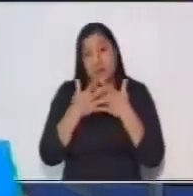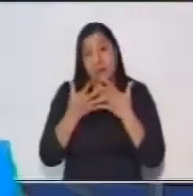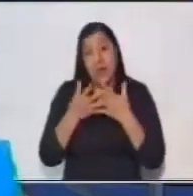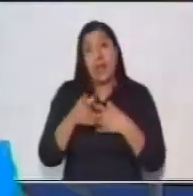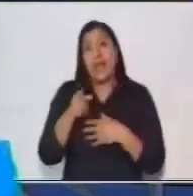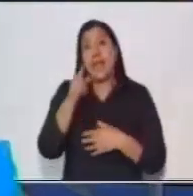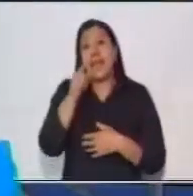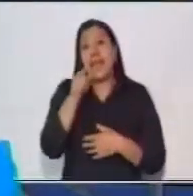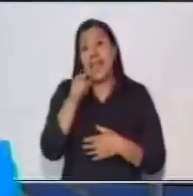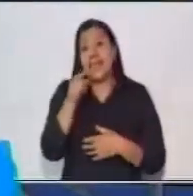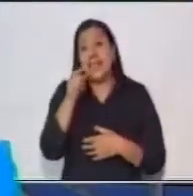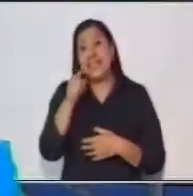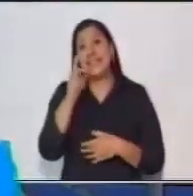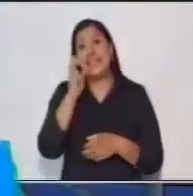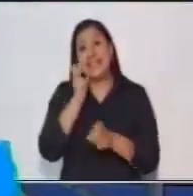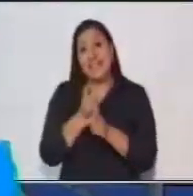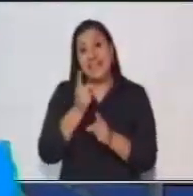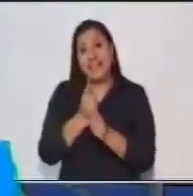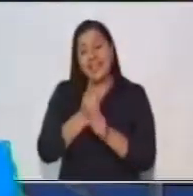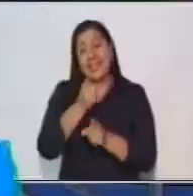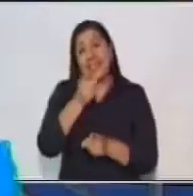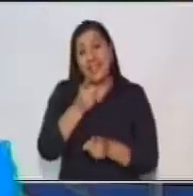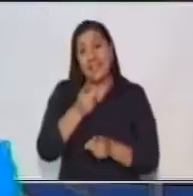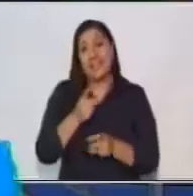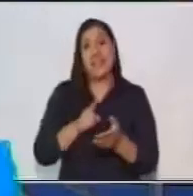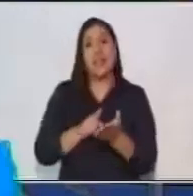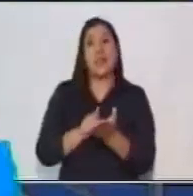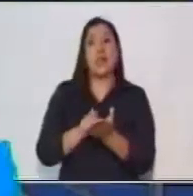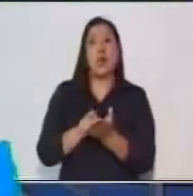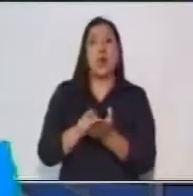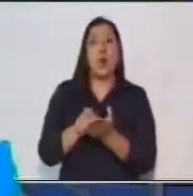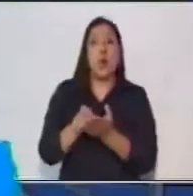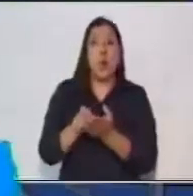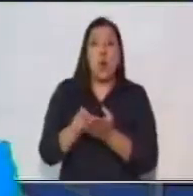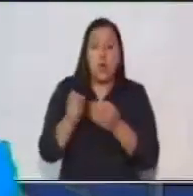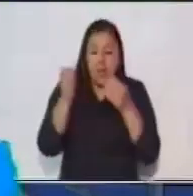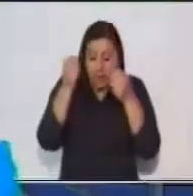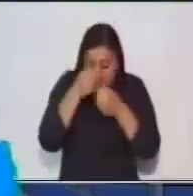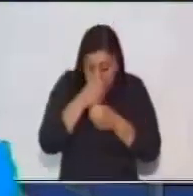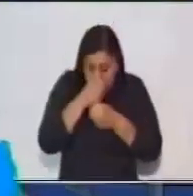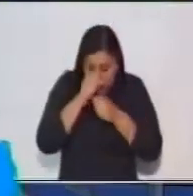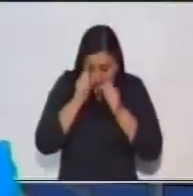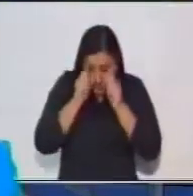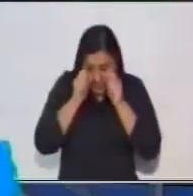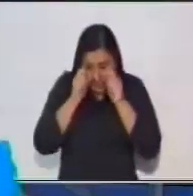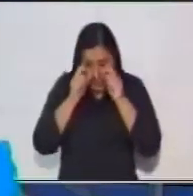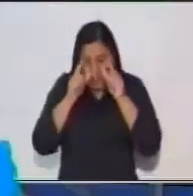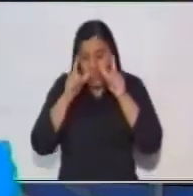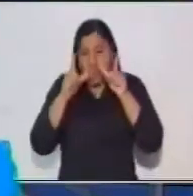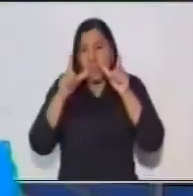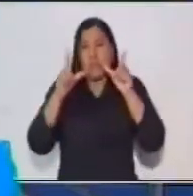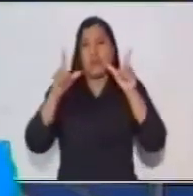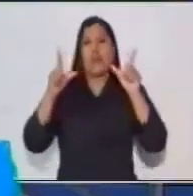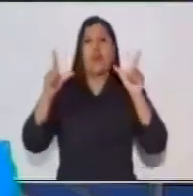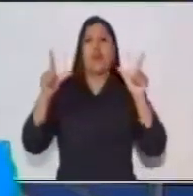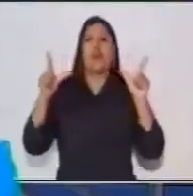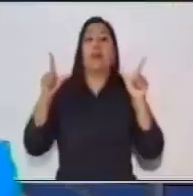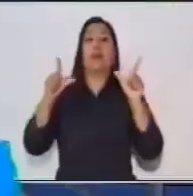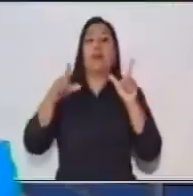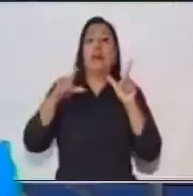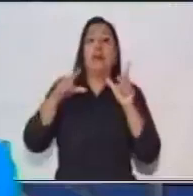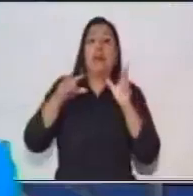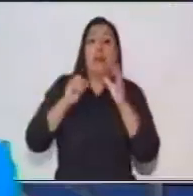en el momento justo, la oruga se despertó convertida en una